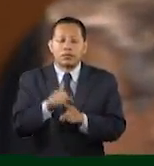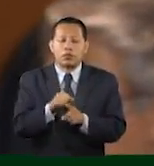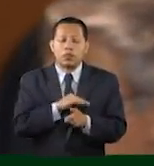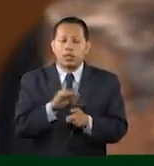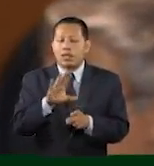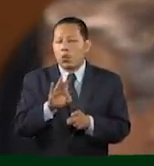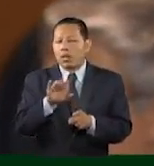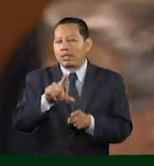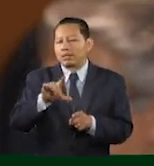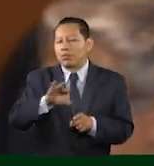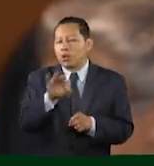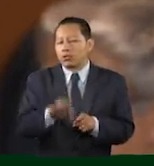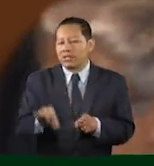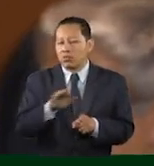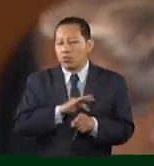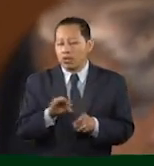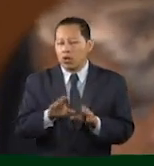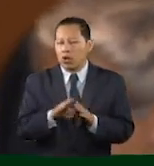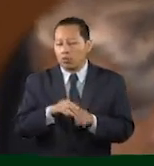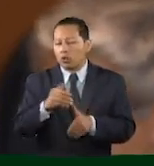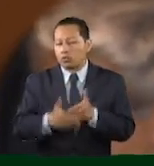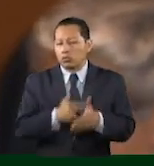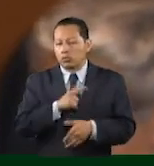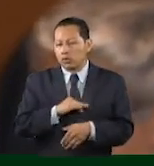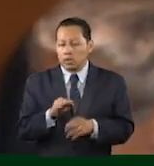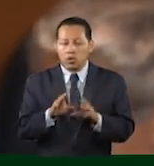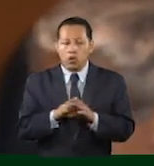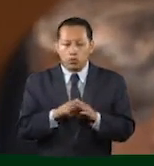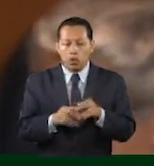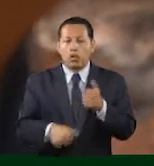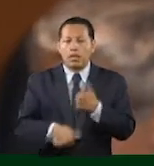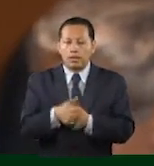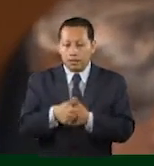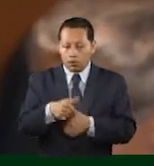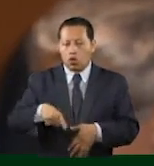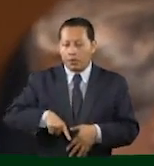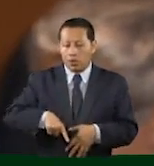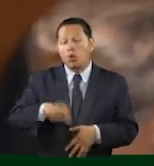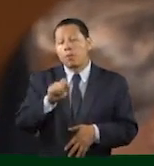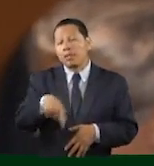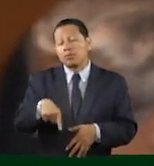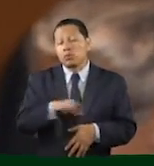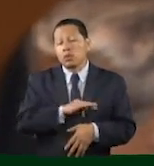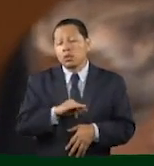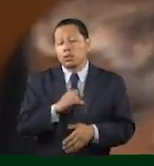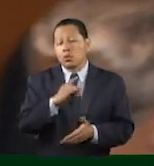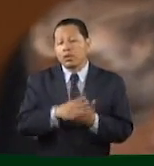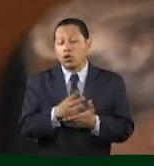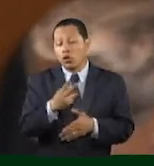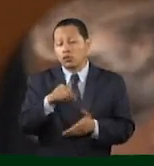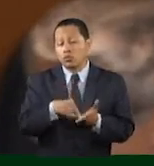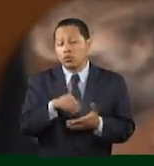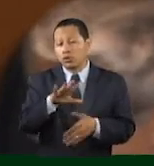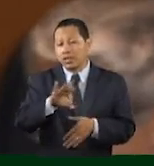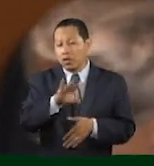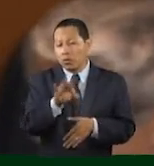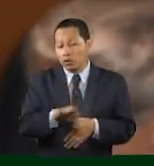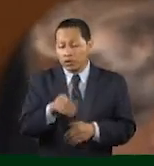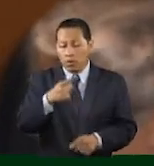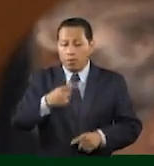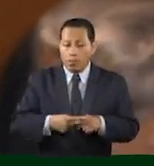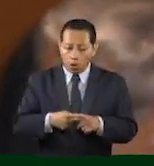el 47% a través de licitación pública y tan solo el 2.5%